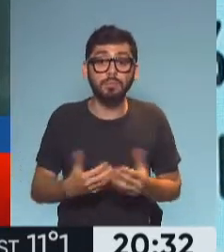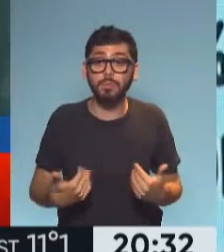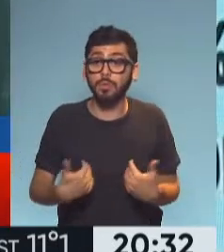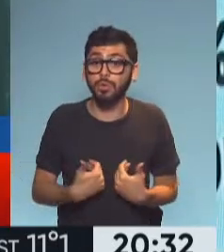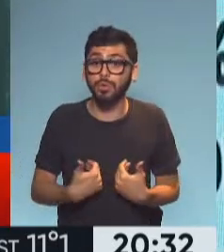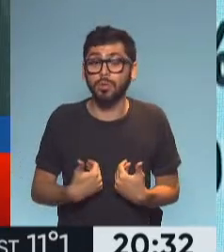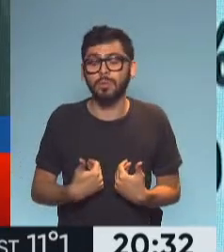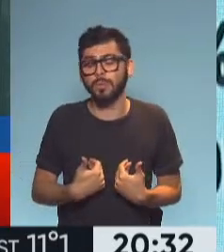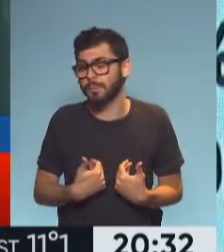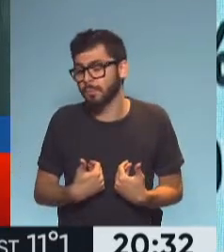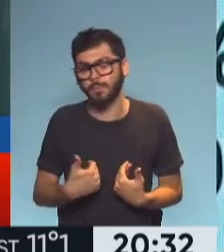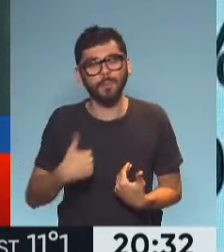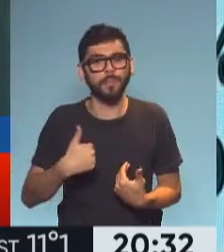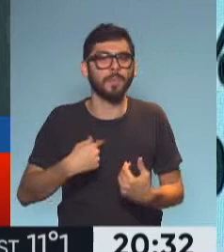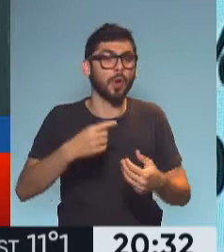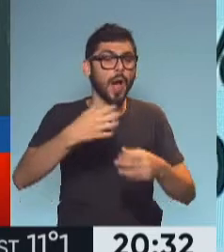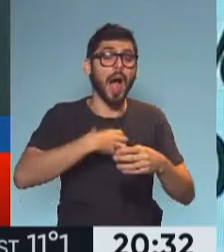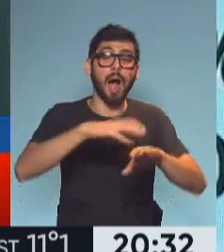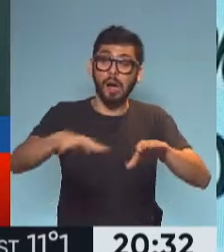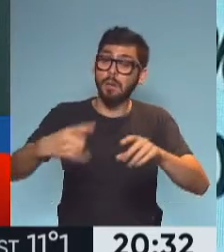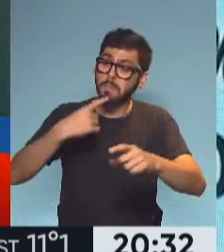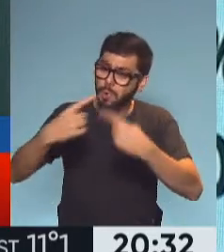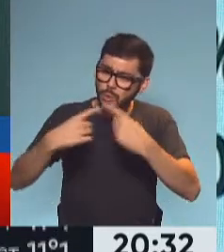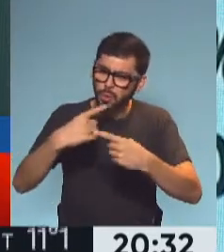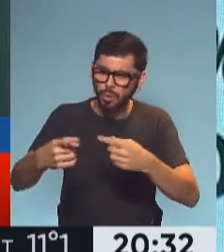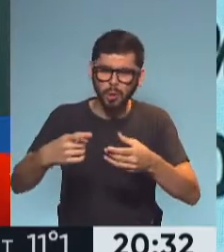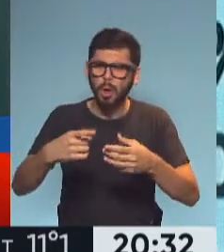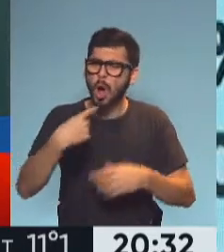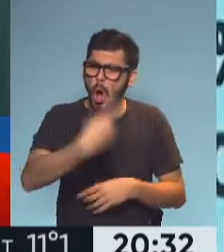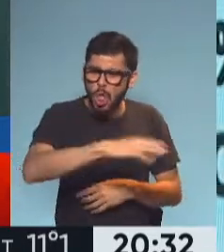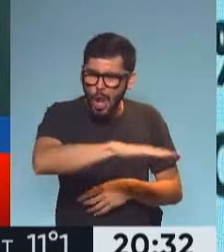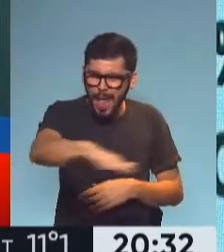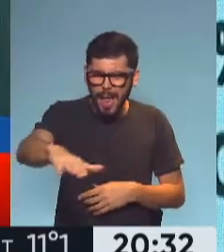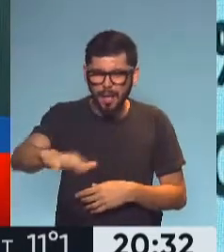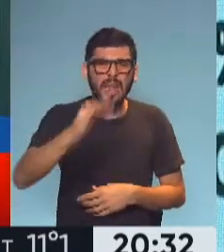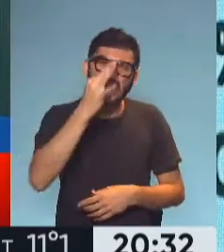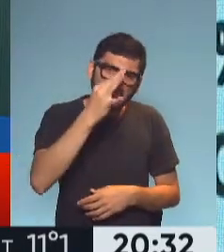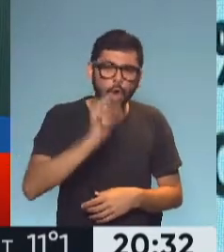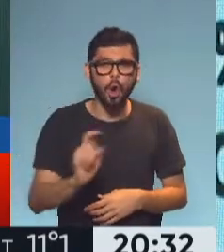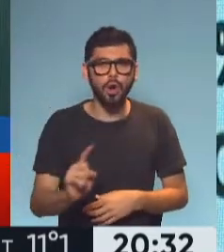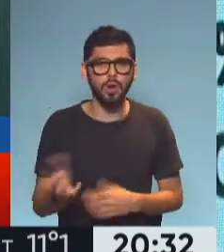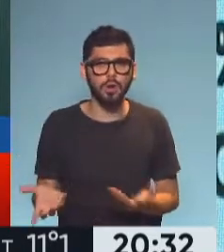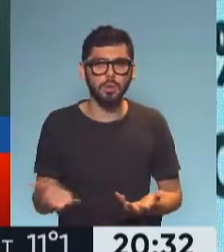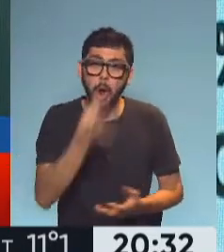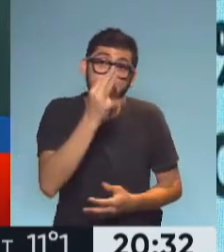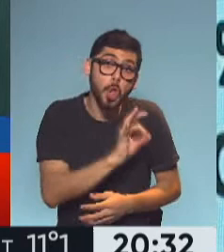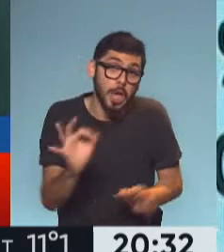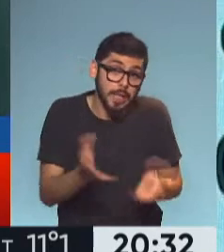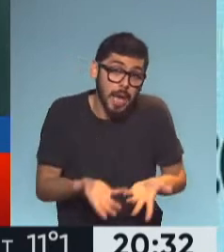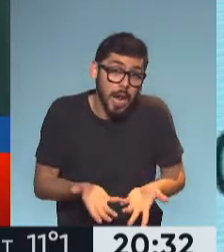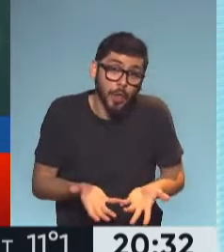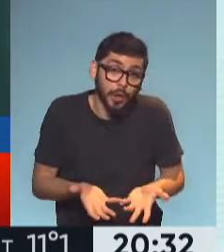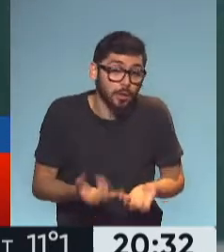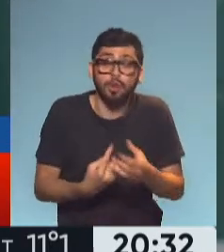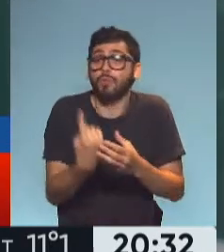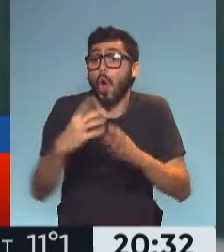he preguntado a los que mandan chicos al colegio. Generando más contacto. A los otros nenes, ¿los ¿sí? testean? No testean a ninguno. Sí. O sea